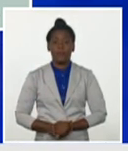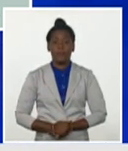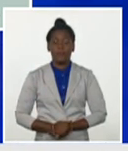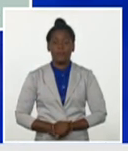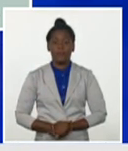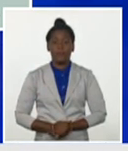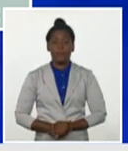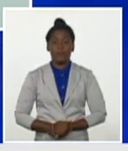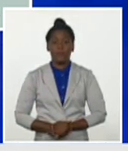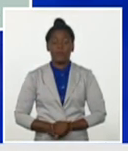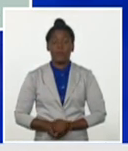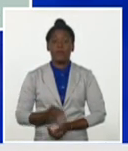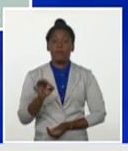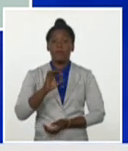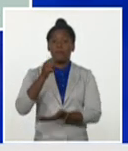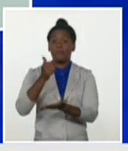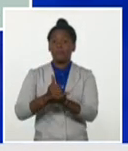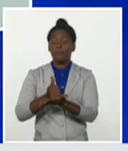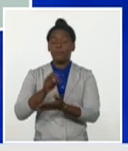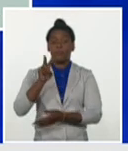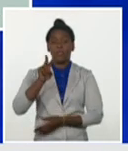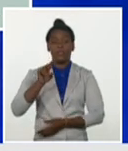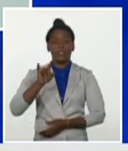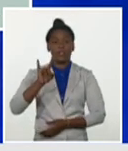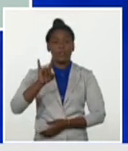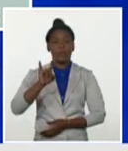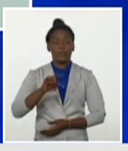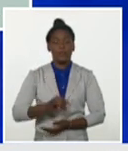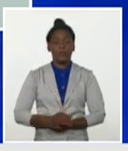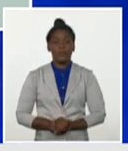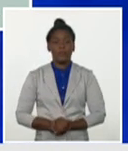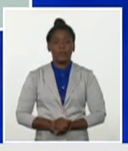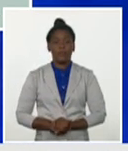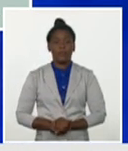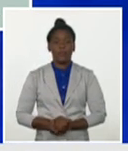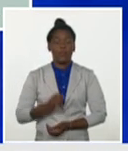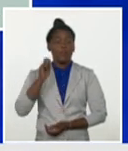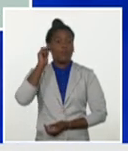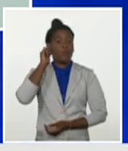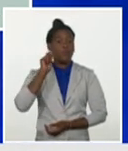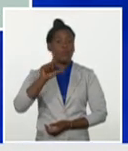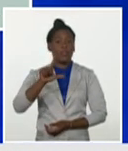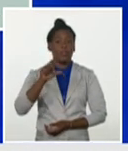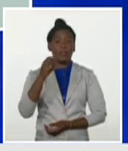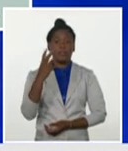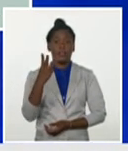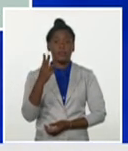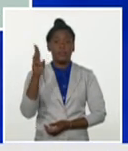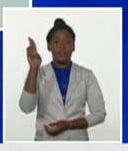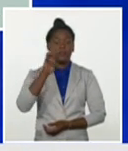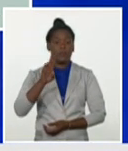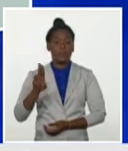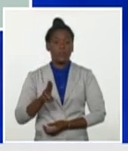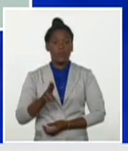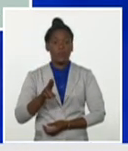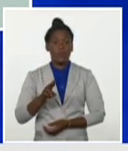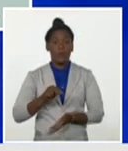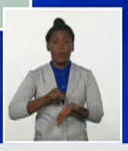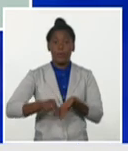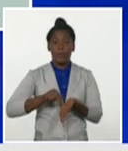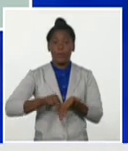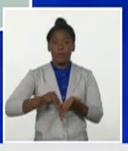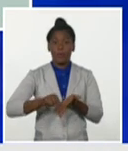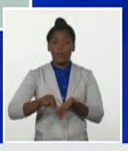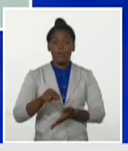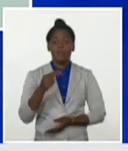Camagüey, 29 ayer. Florida 3, Sibanicú y Minas con 2 cada uno y Sierra de